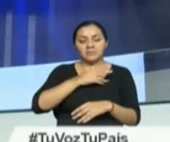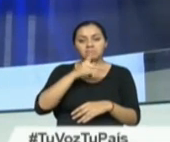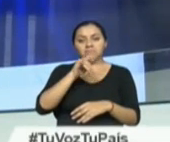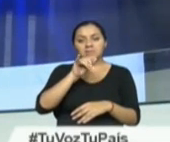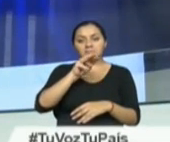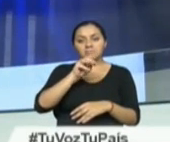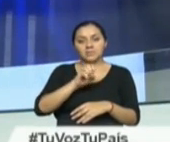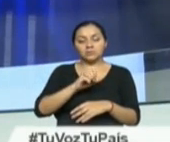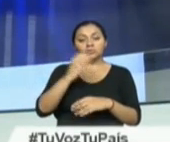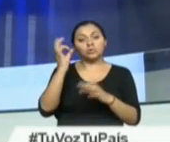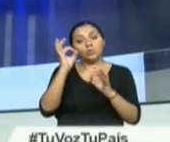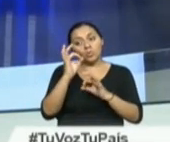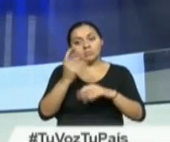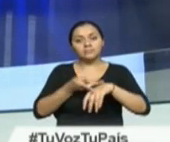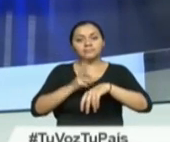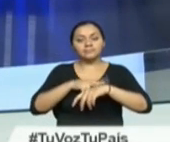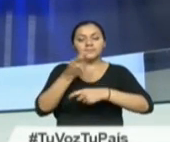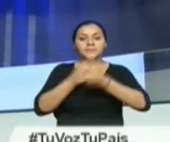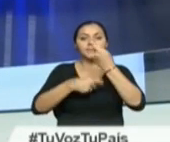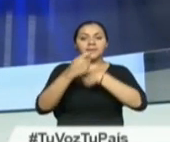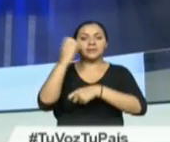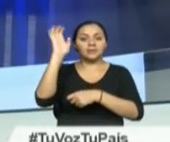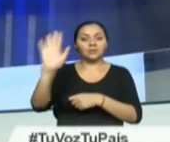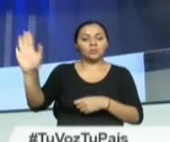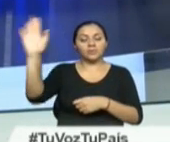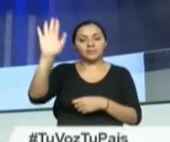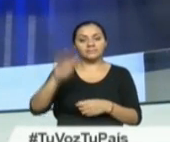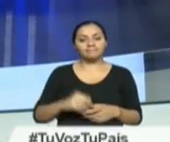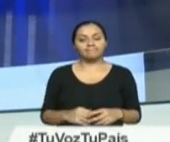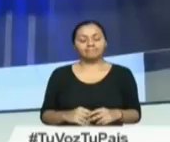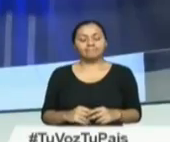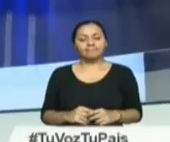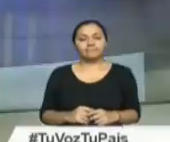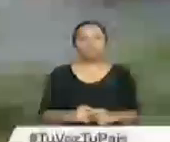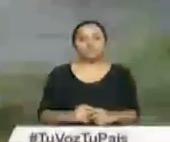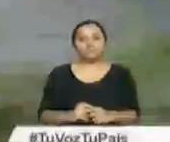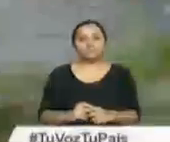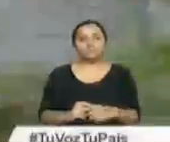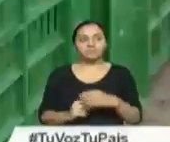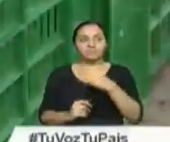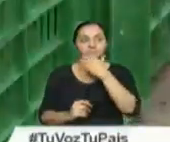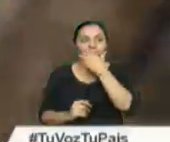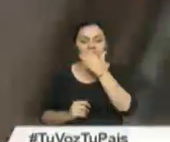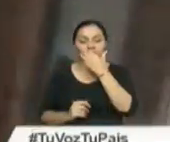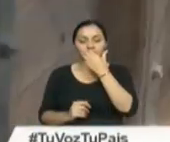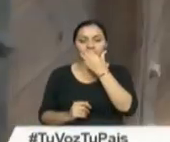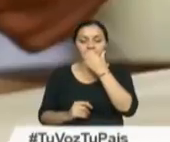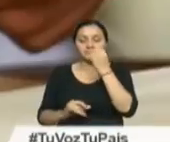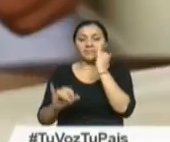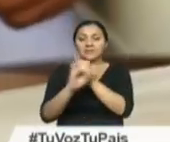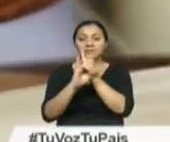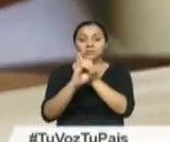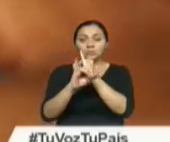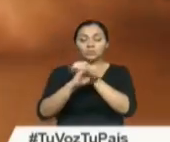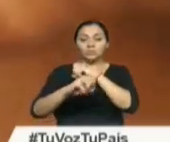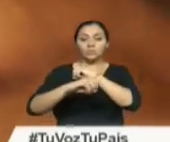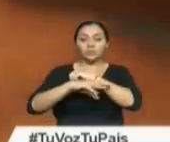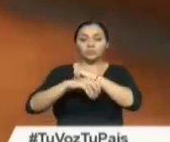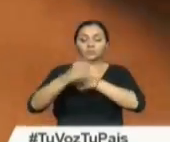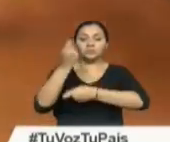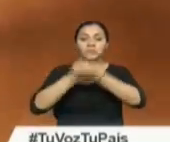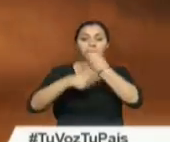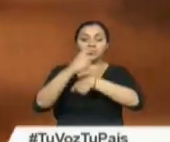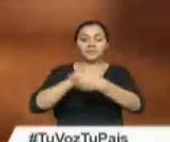acceder a, o incrementar sus exportaciones a la Unión Europea. El Instituto de Promoción de Exportaciones